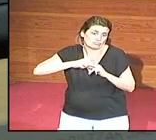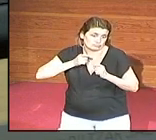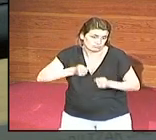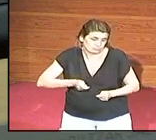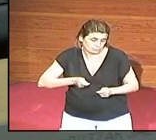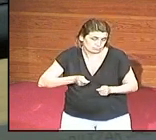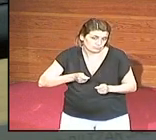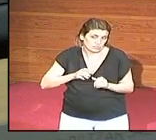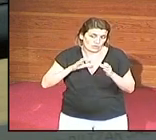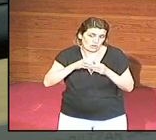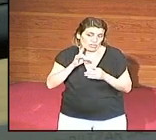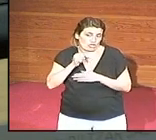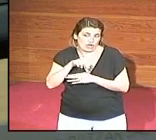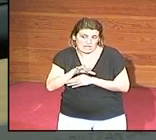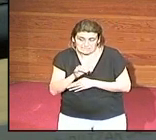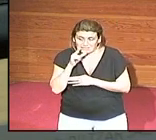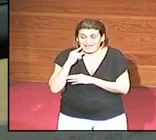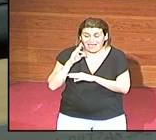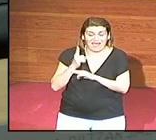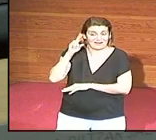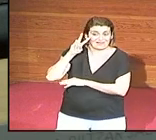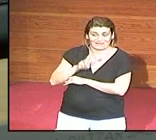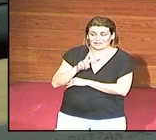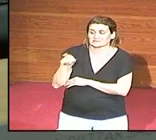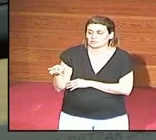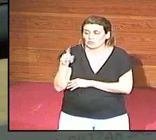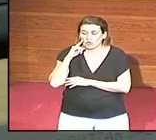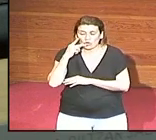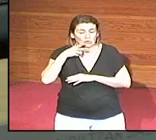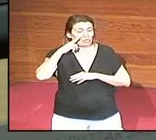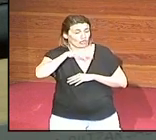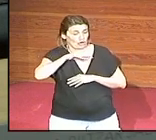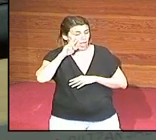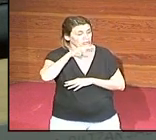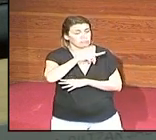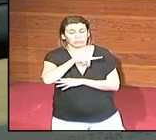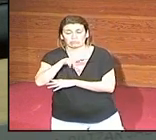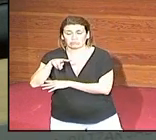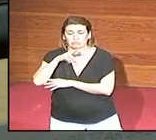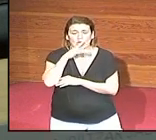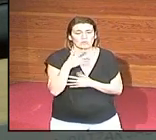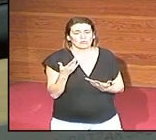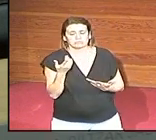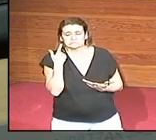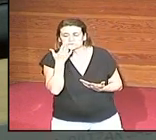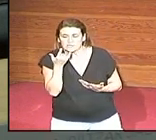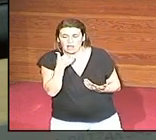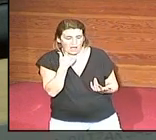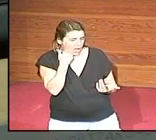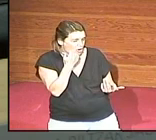Y nada, lo que veis arriba es, nada, hicimos ahí una incursión de observación y lo que veis arriba con ese pelo característico es,